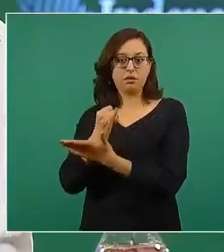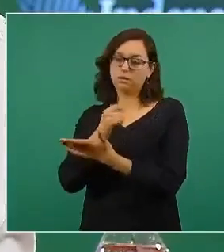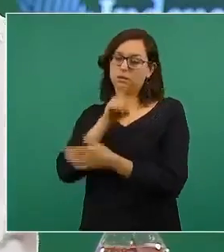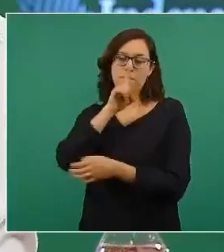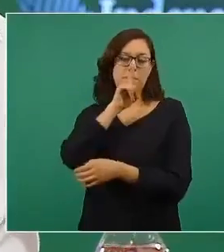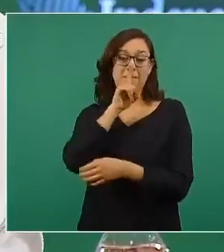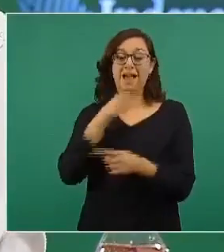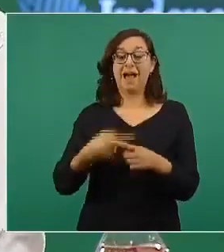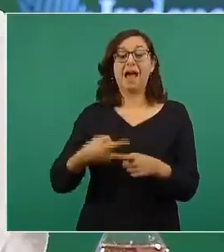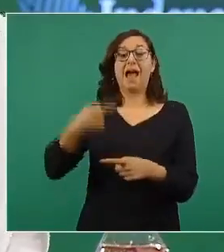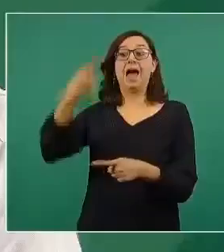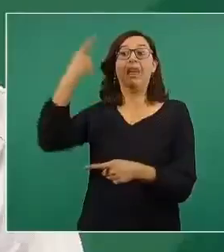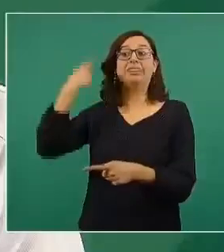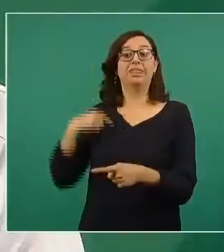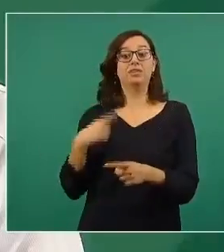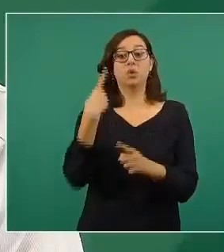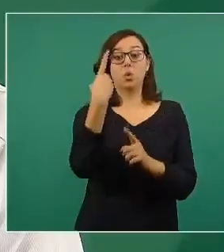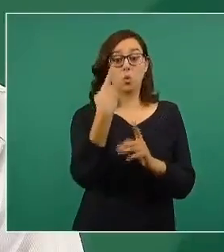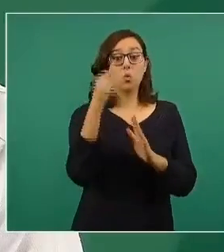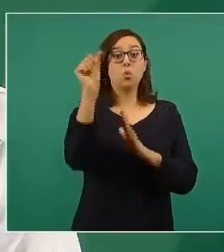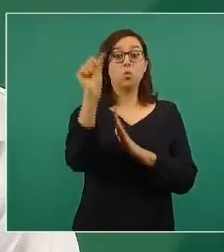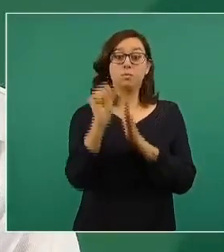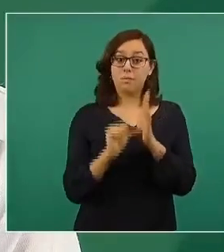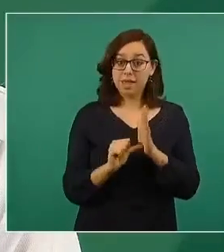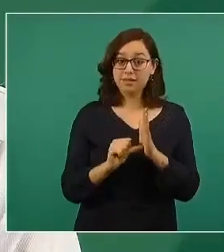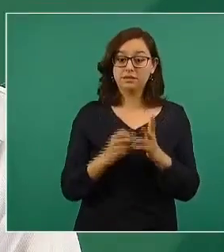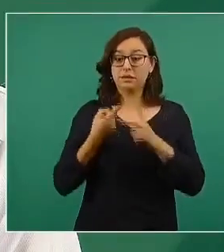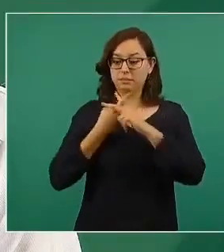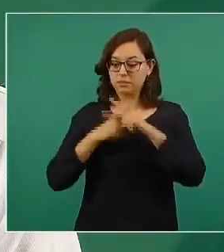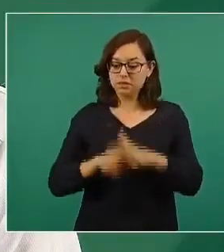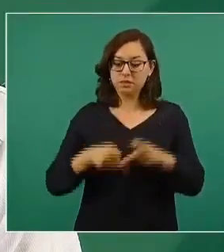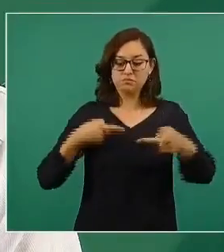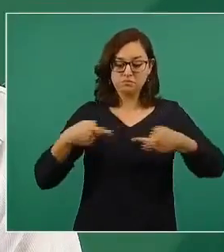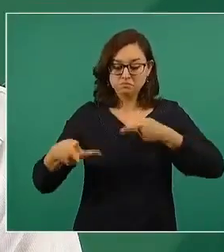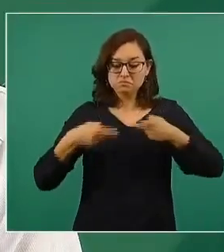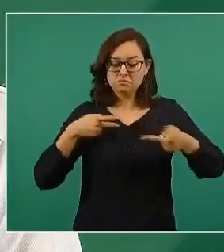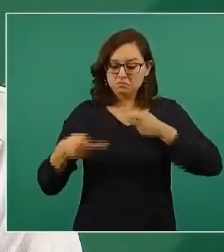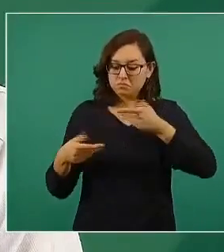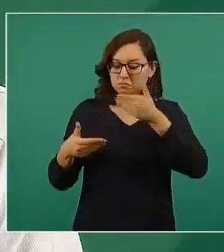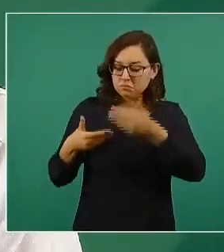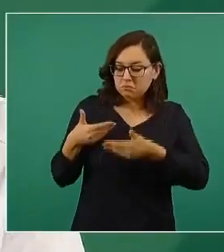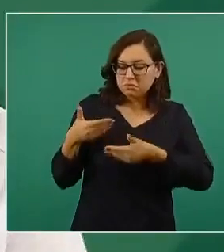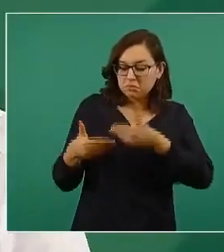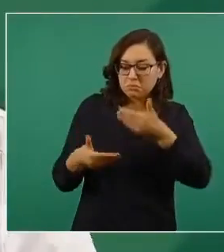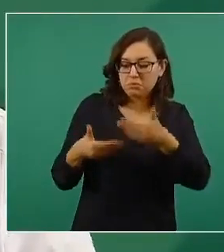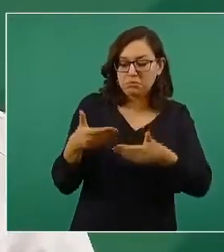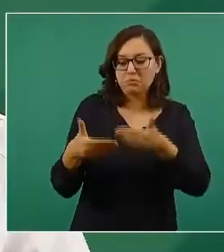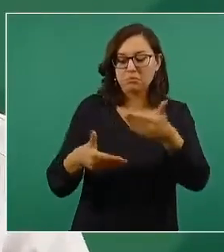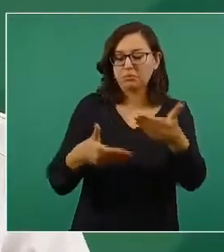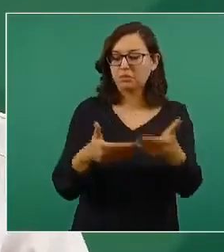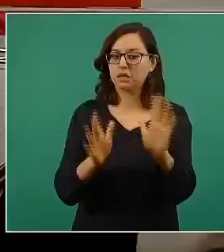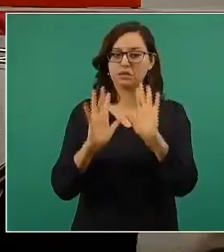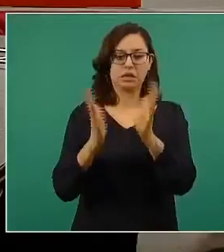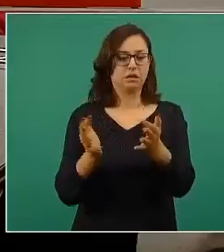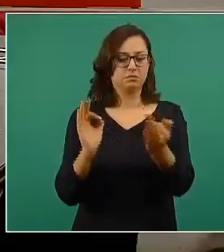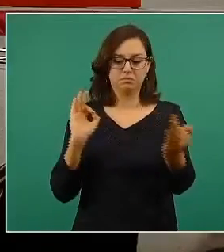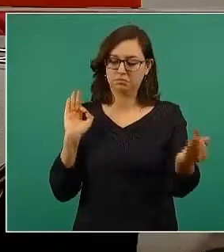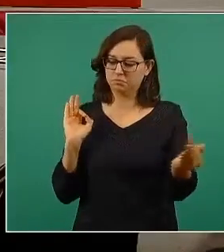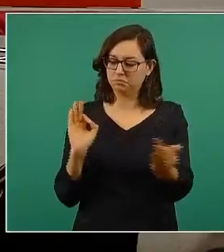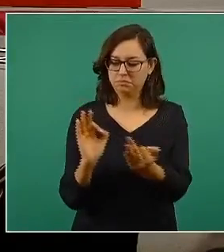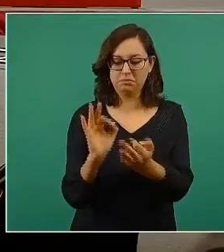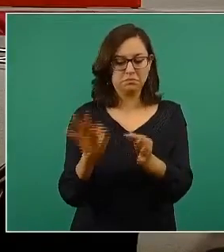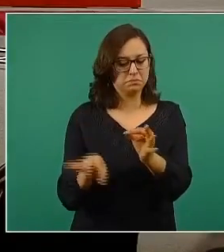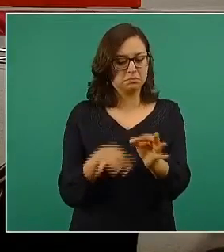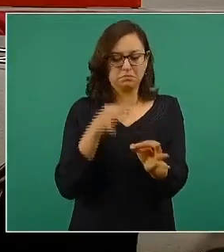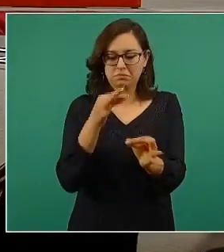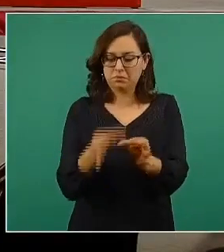con nosotros para el plan de cierre del ciclo, precisamente al considerar lo que ya comentamos, una epidemia con